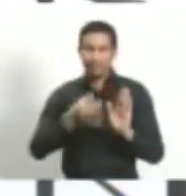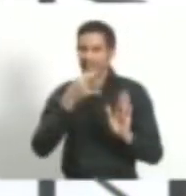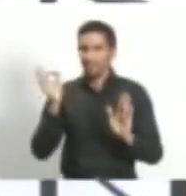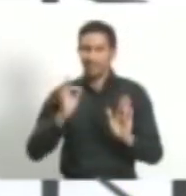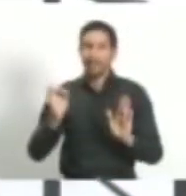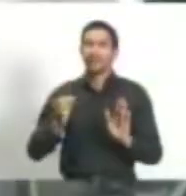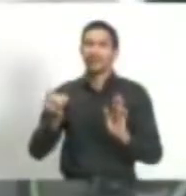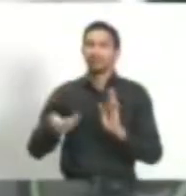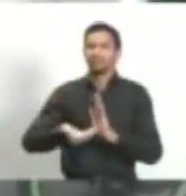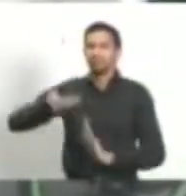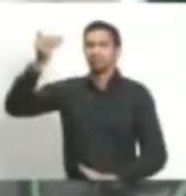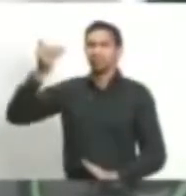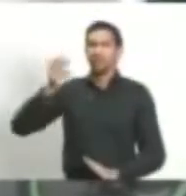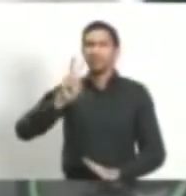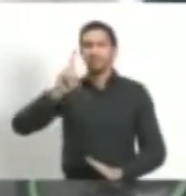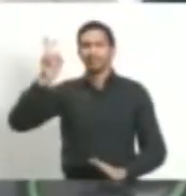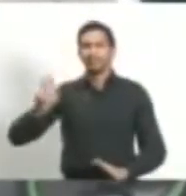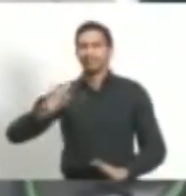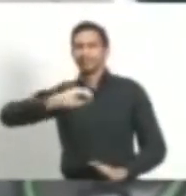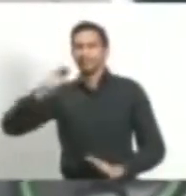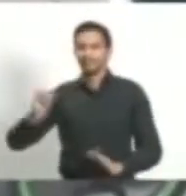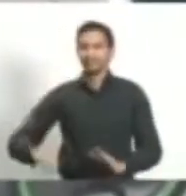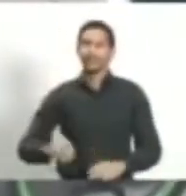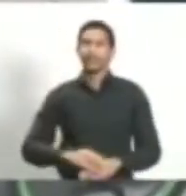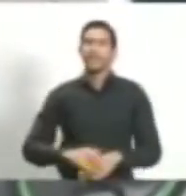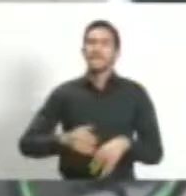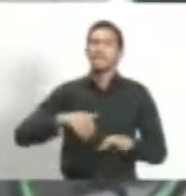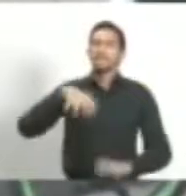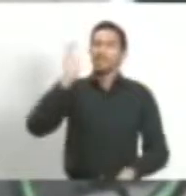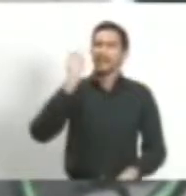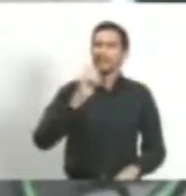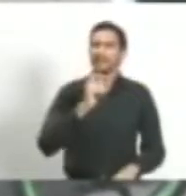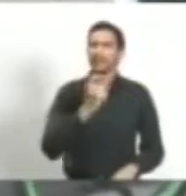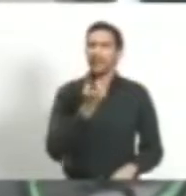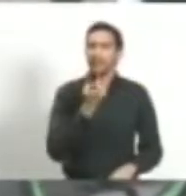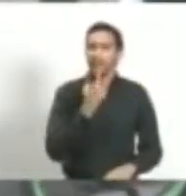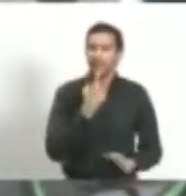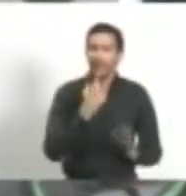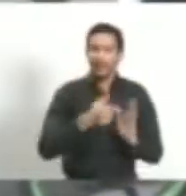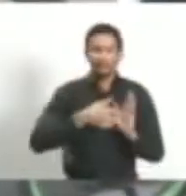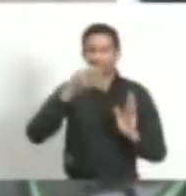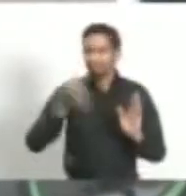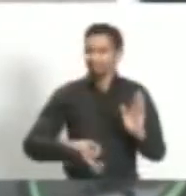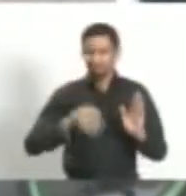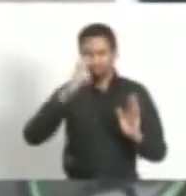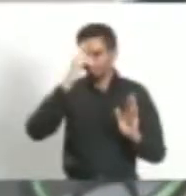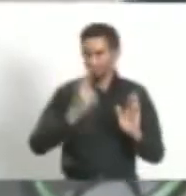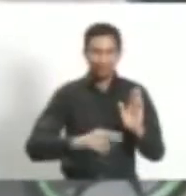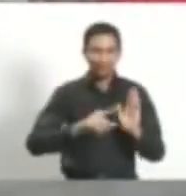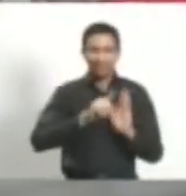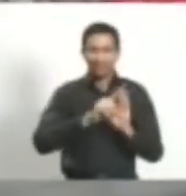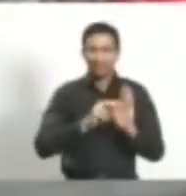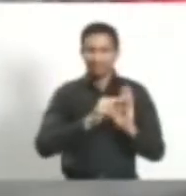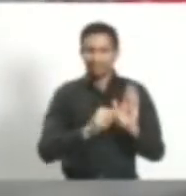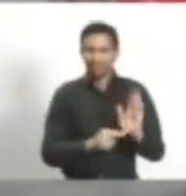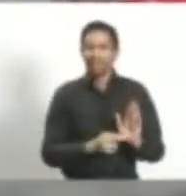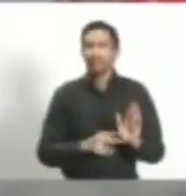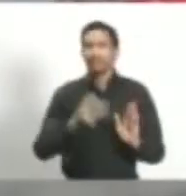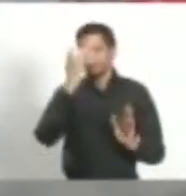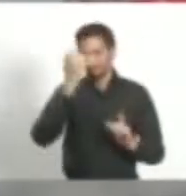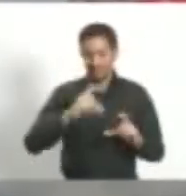del 27%. Dentro de las infracciones más cometidas por los motociclistas está conducir sin licencia. En lo que va